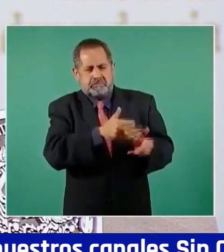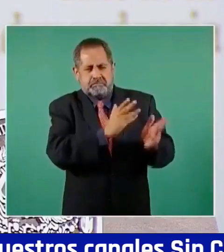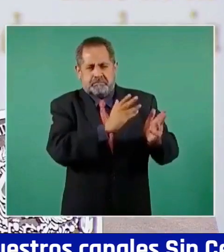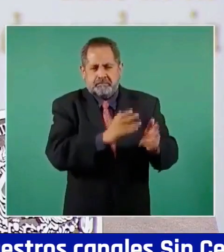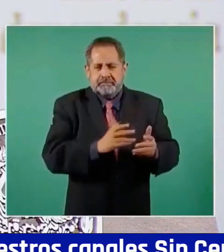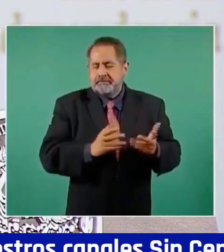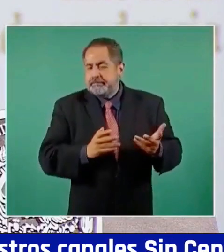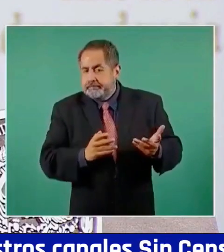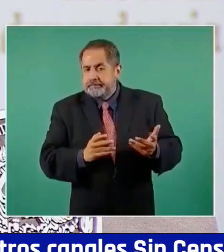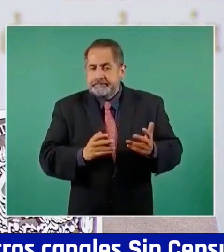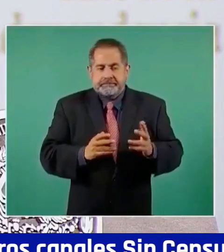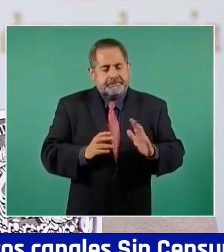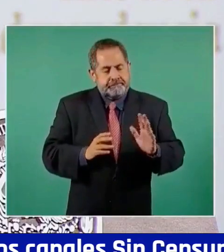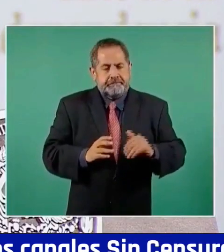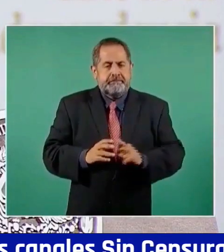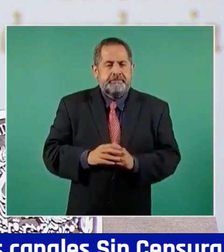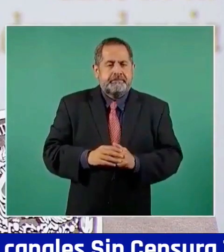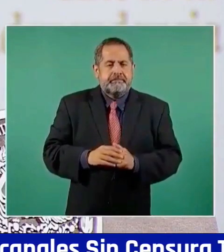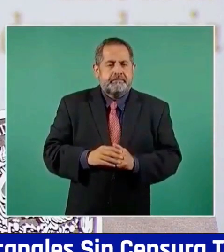Y